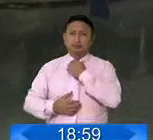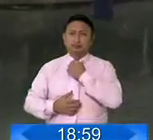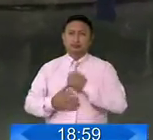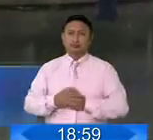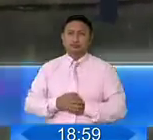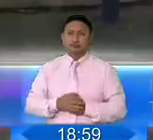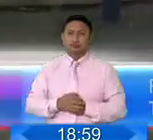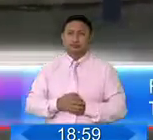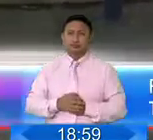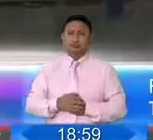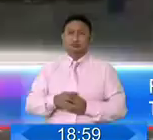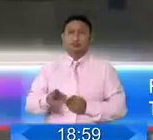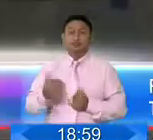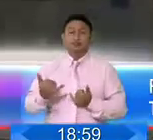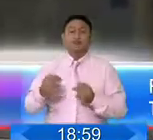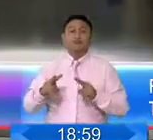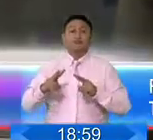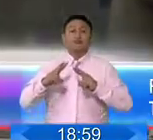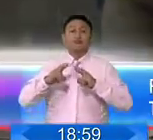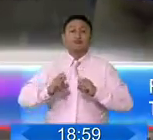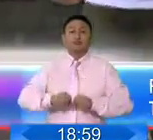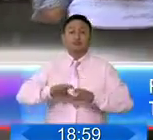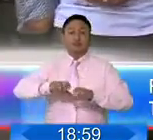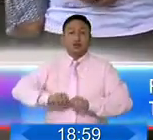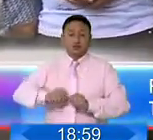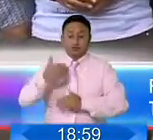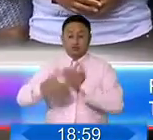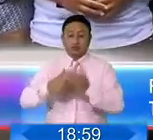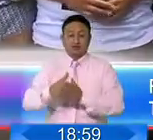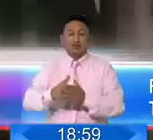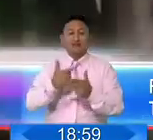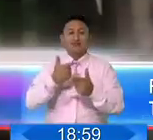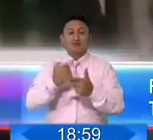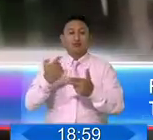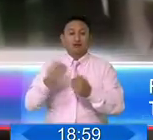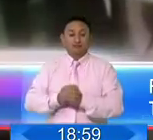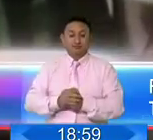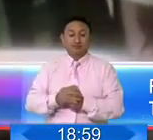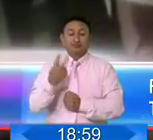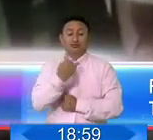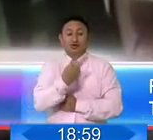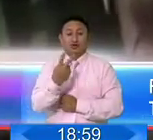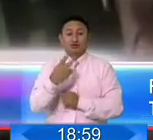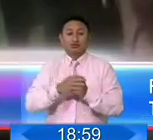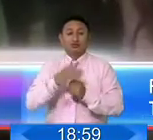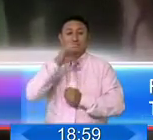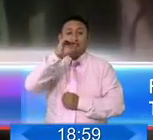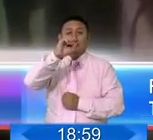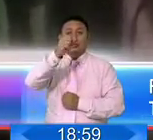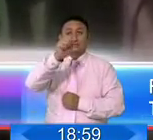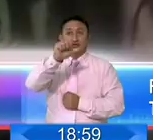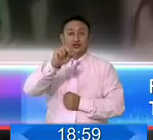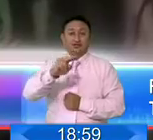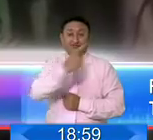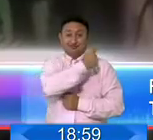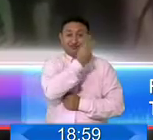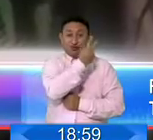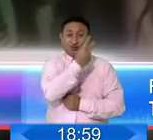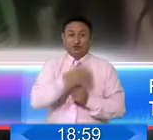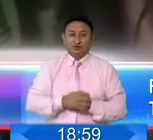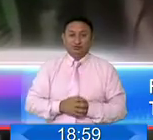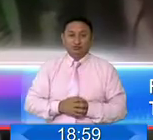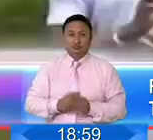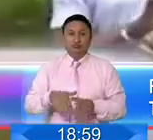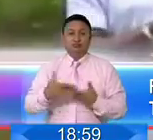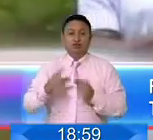Un nuevo giro podría tomar la investigación sobre el secuestro y posterior asesinato de la pareja conformada por Óscar Villacís y Katy Velasco